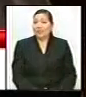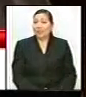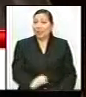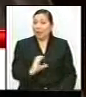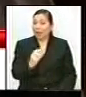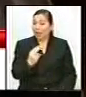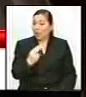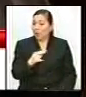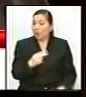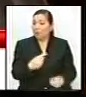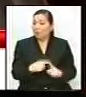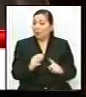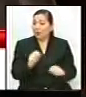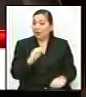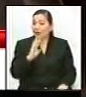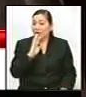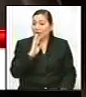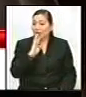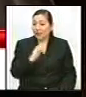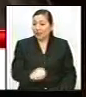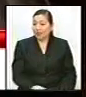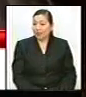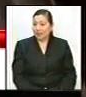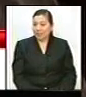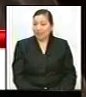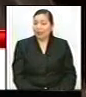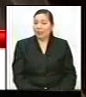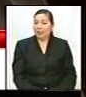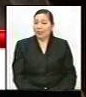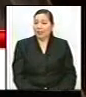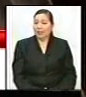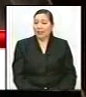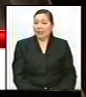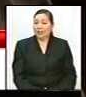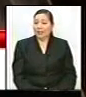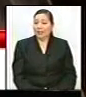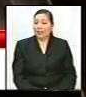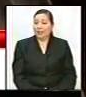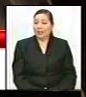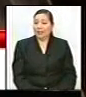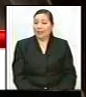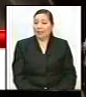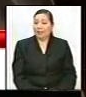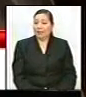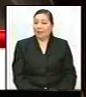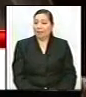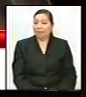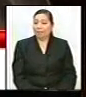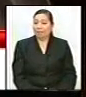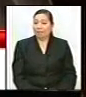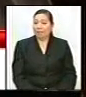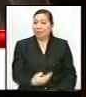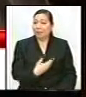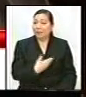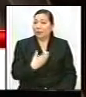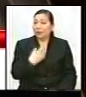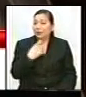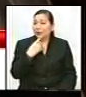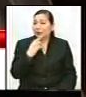mencionar candidatos, pero sí ha mencionado al señor Jorge Luna. Y quien está postulando por